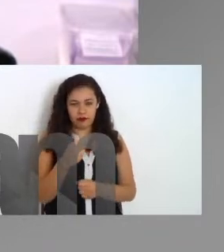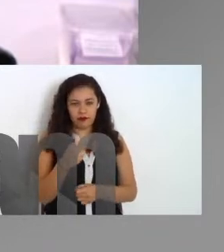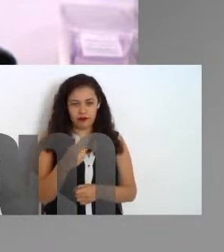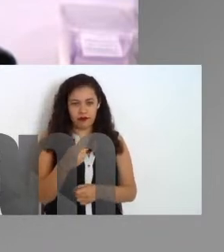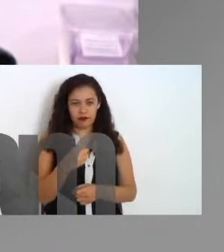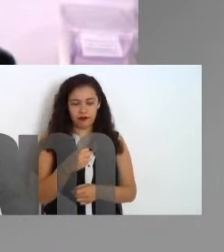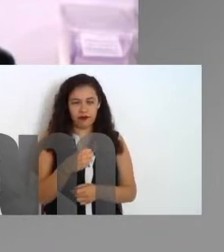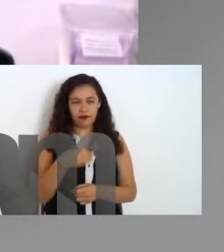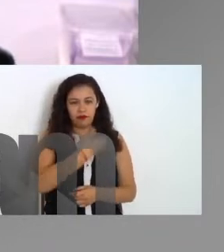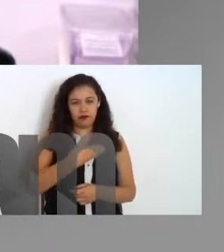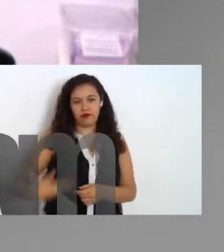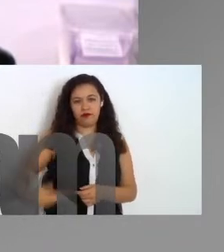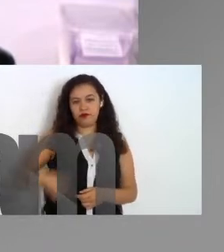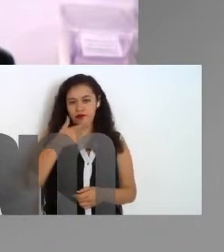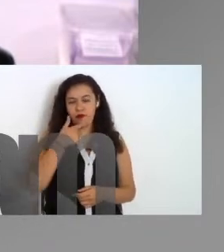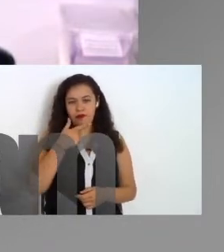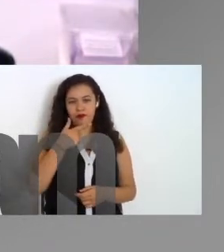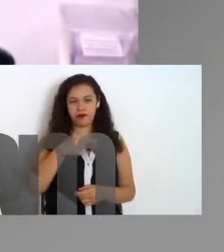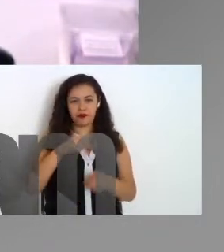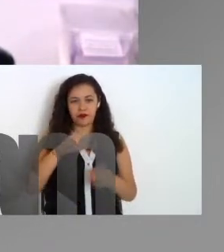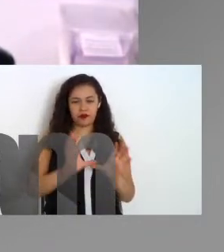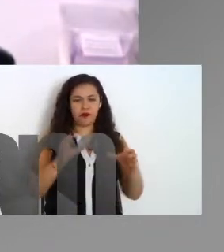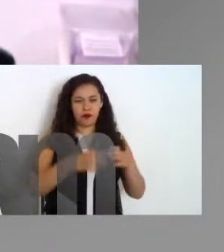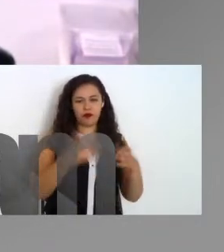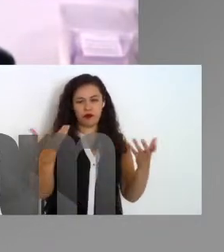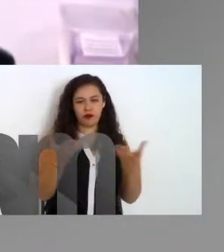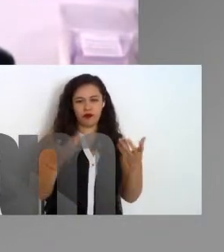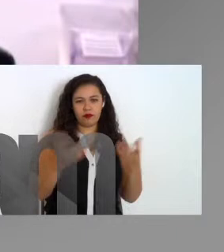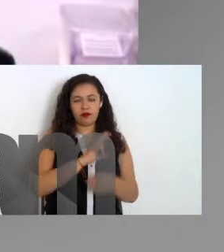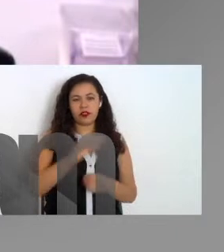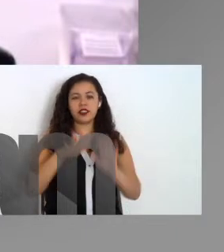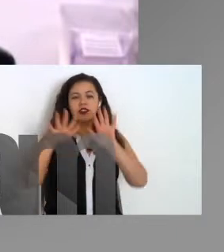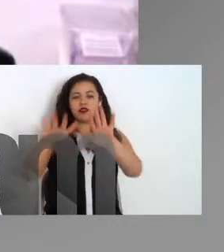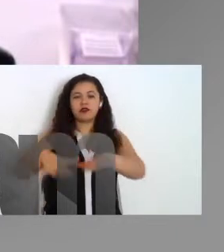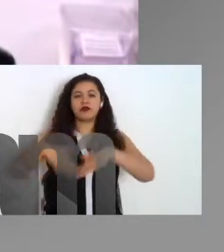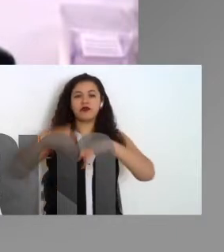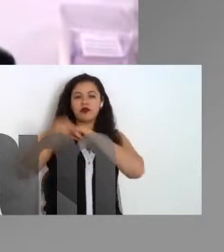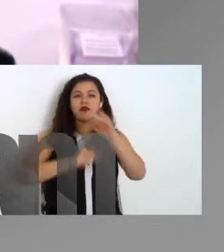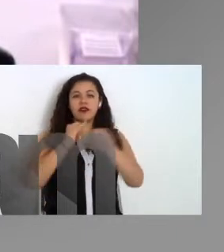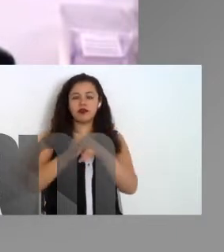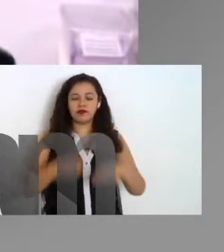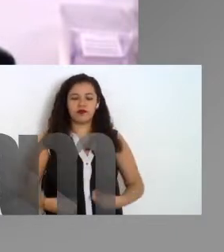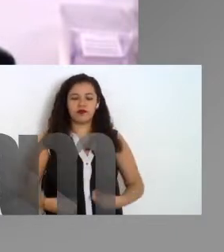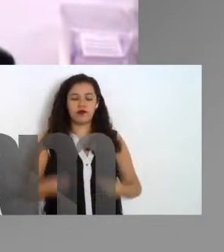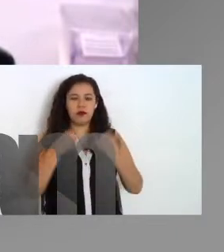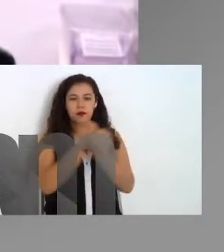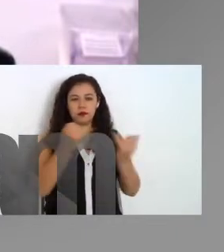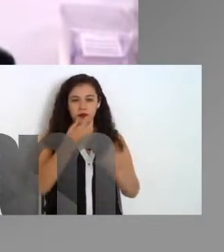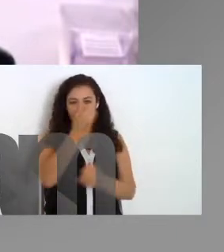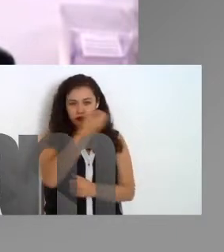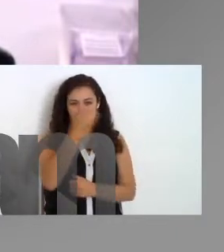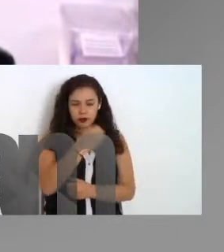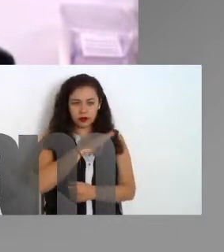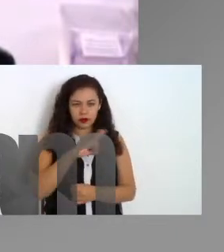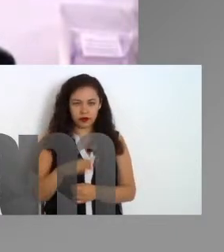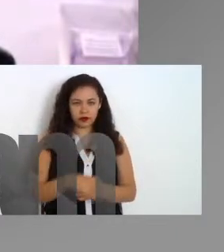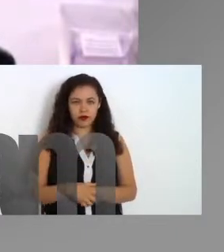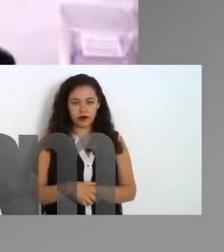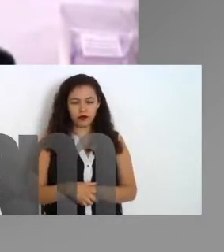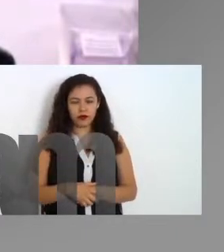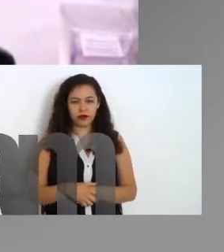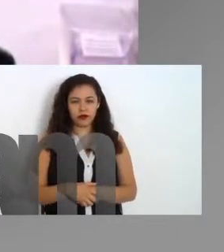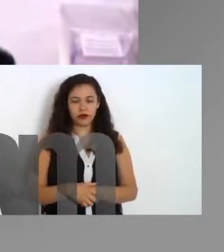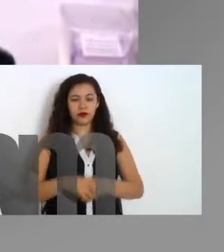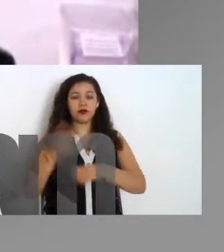Wheelchair Polish Club, pudiendo realizar el primer foro internacional de vida independiente, programa Soldier 2000, que se llevó